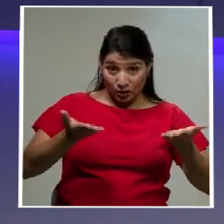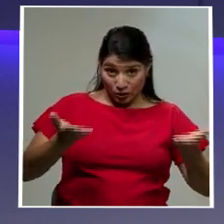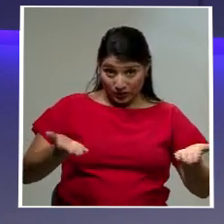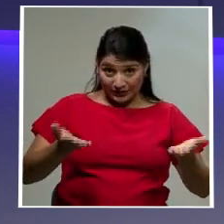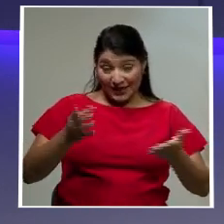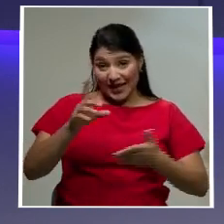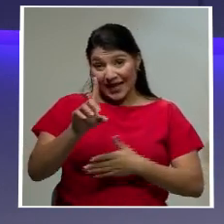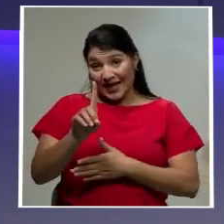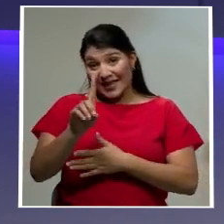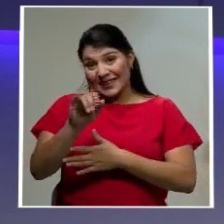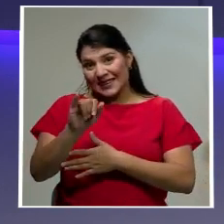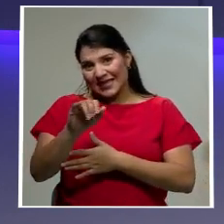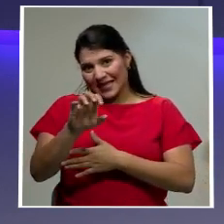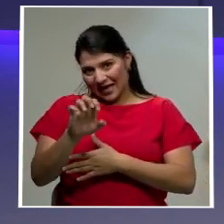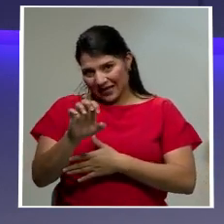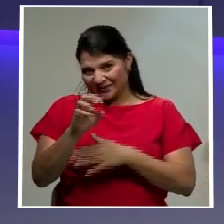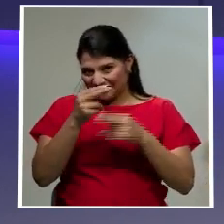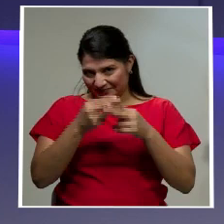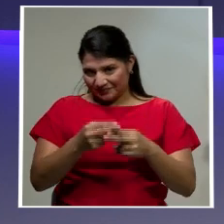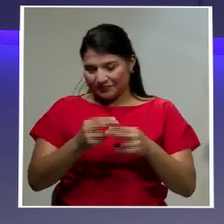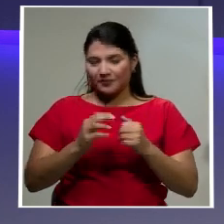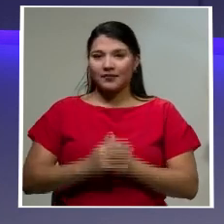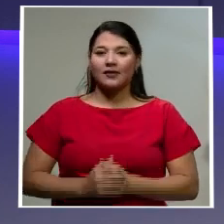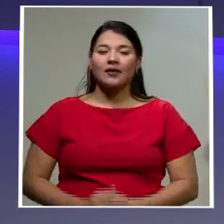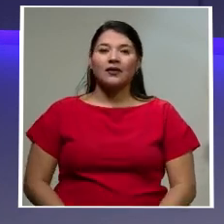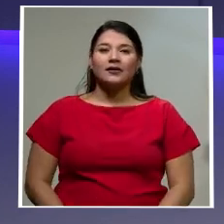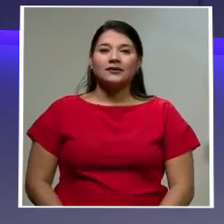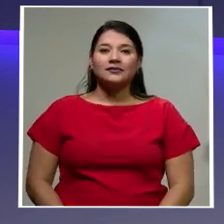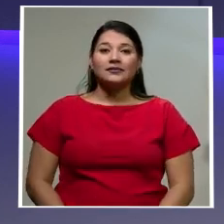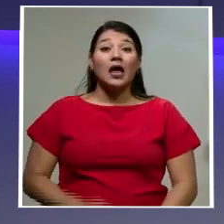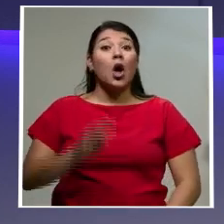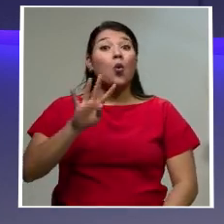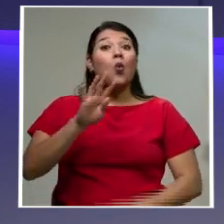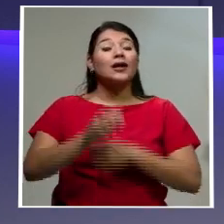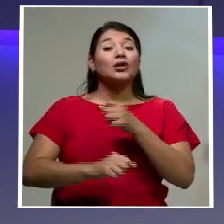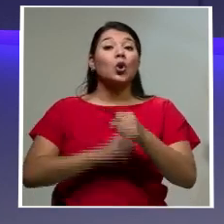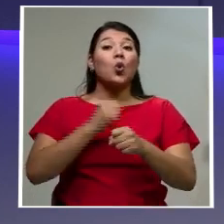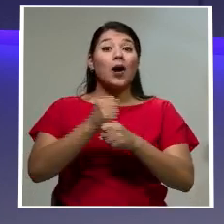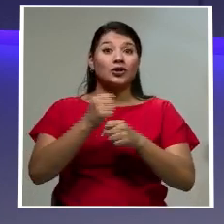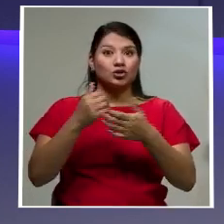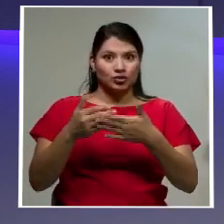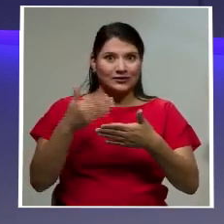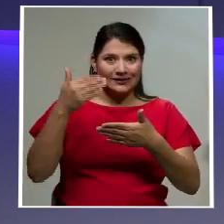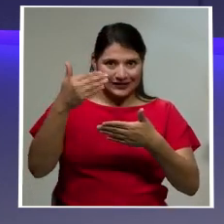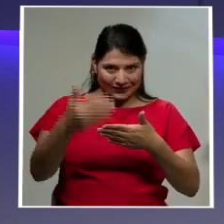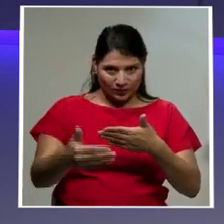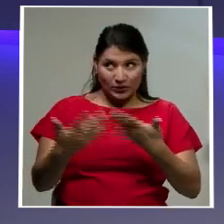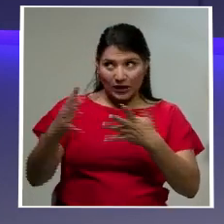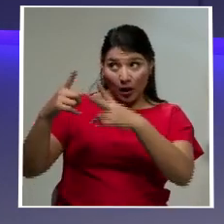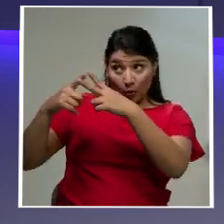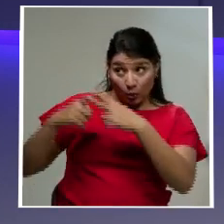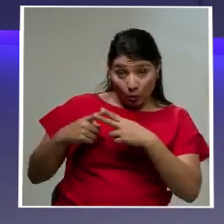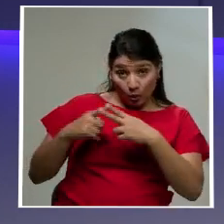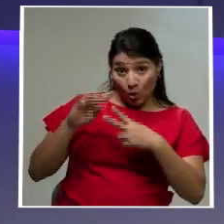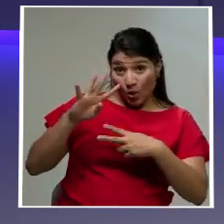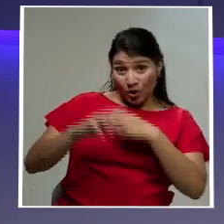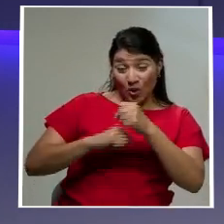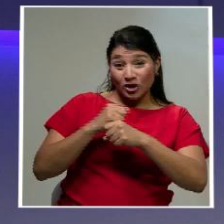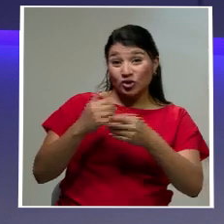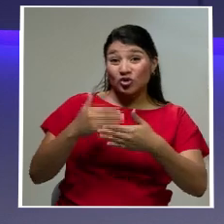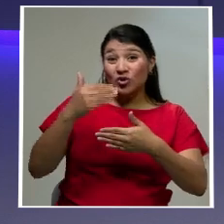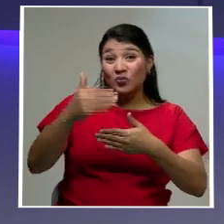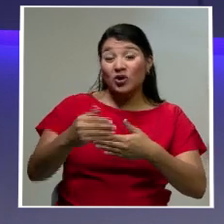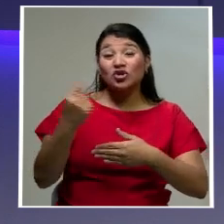la DIE. Allí, 4 años después de que se aprobara el préstamo, solo habían logrado un avance